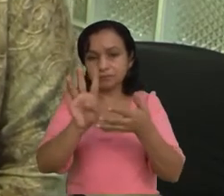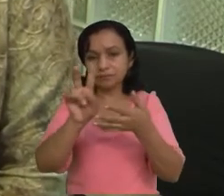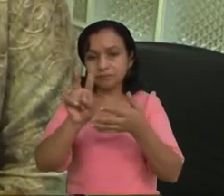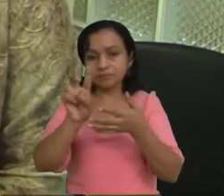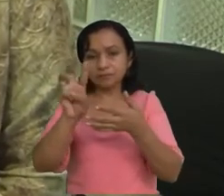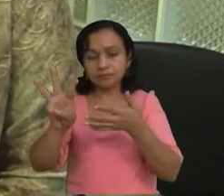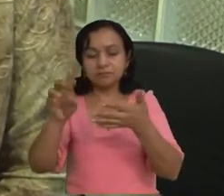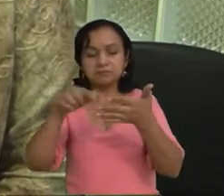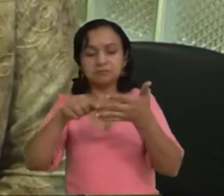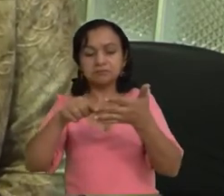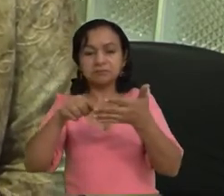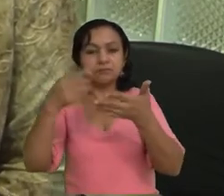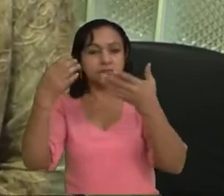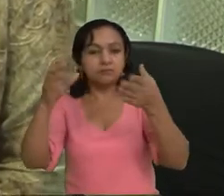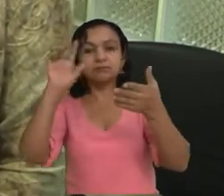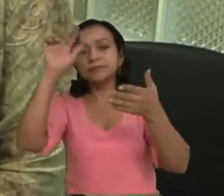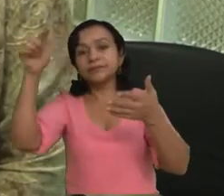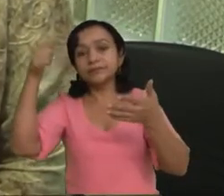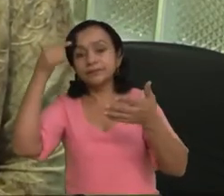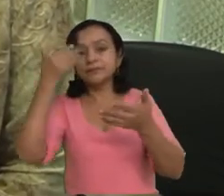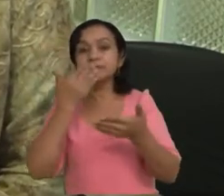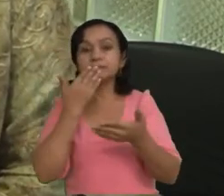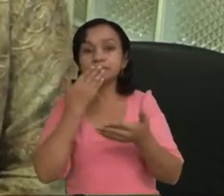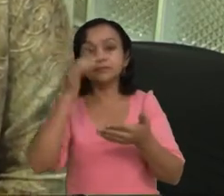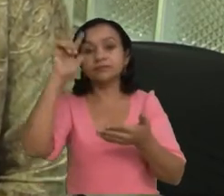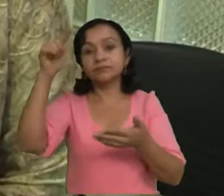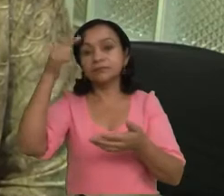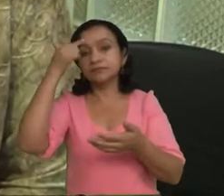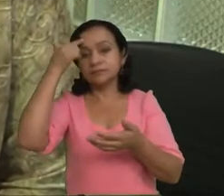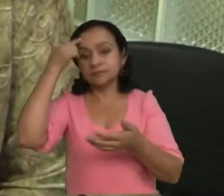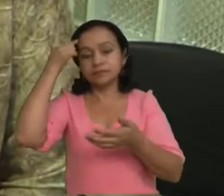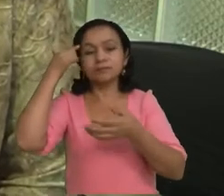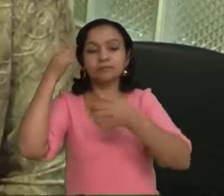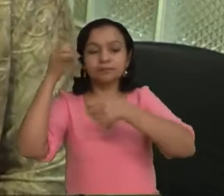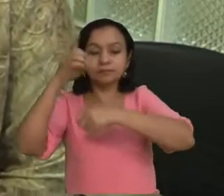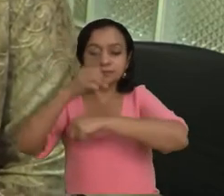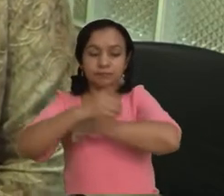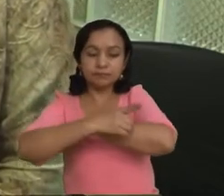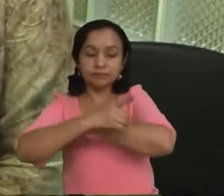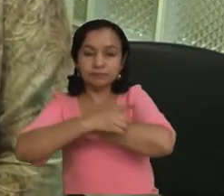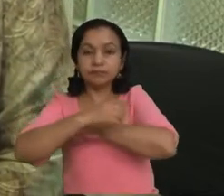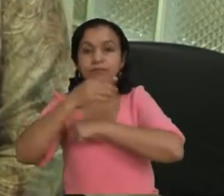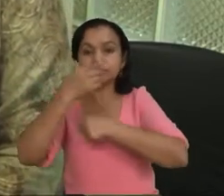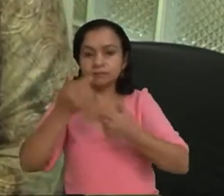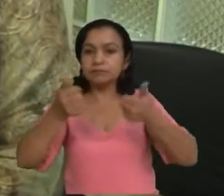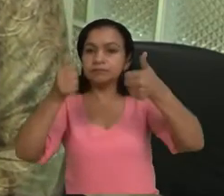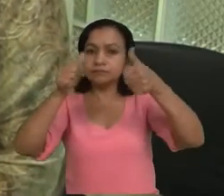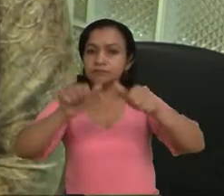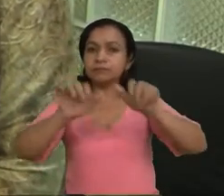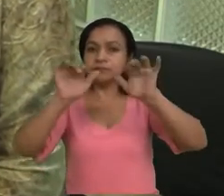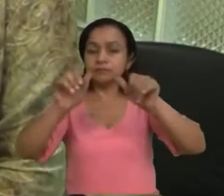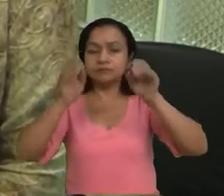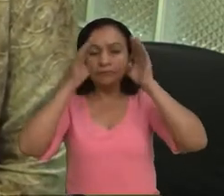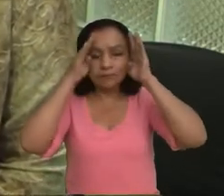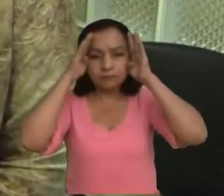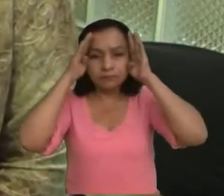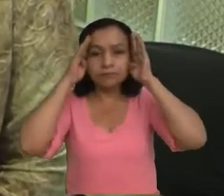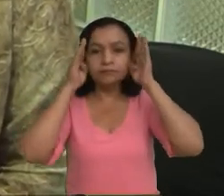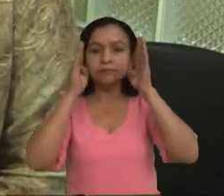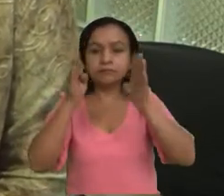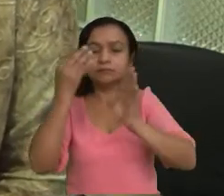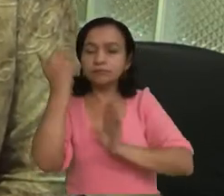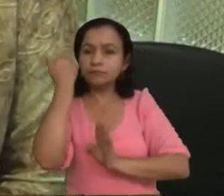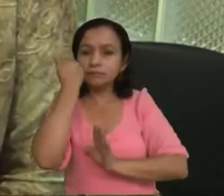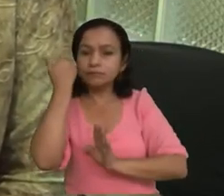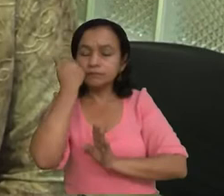ya el gobierno, el buen gobierno del comandante Daniel tiene establecido la atención a esas